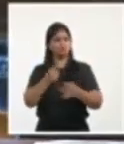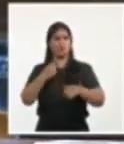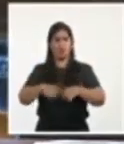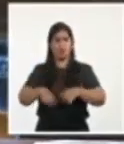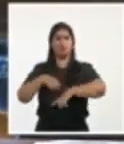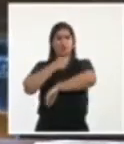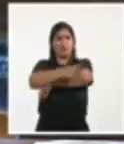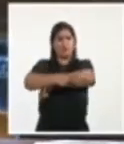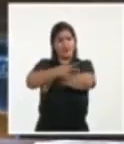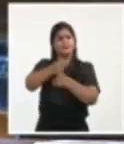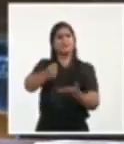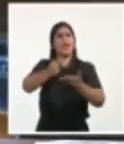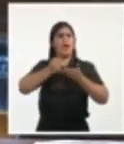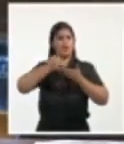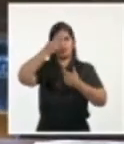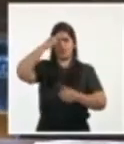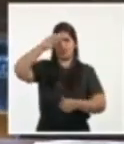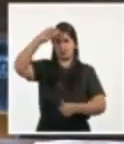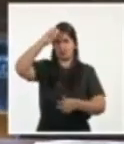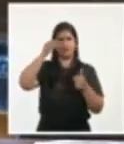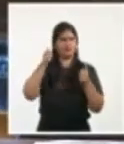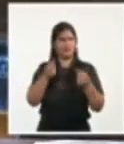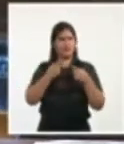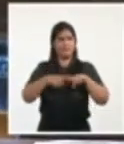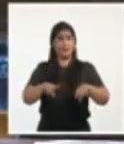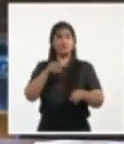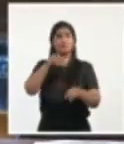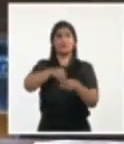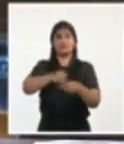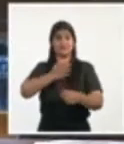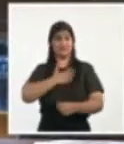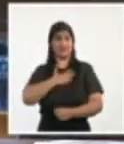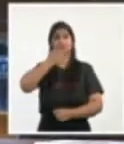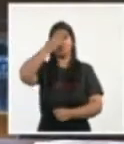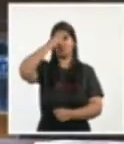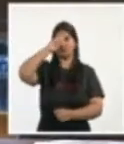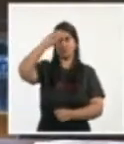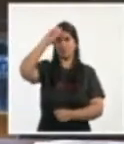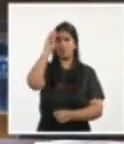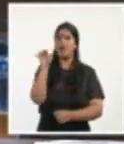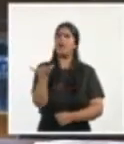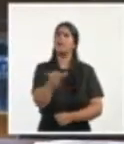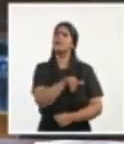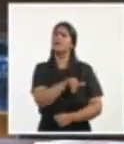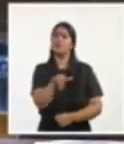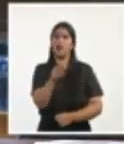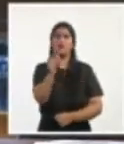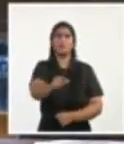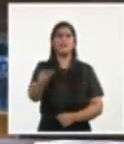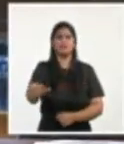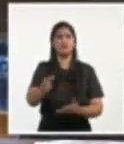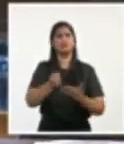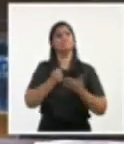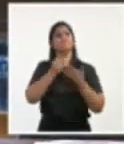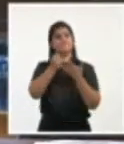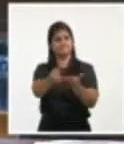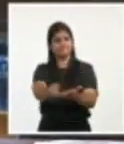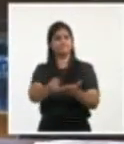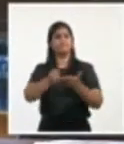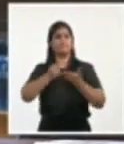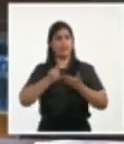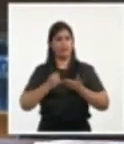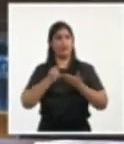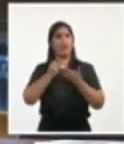también para brindar servicios donde el país lo necesite. Son incalculables las personas que han escrito,